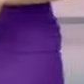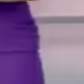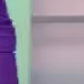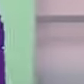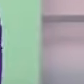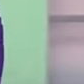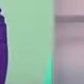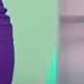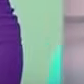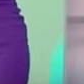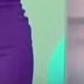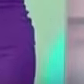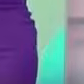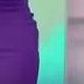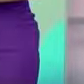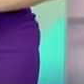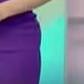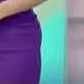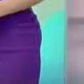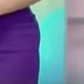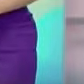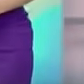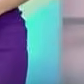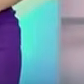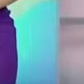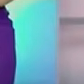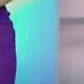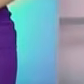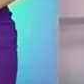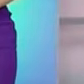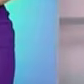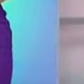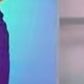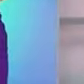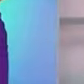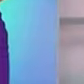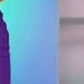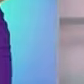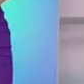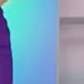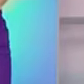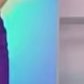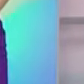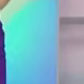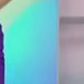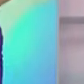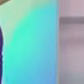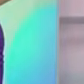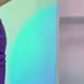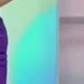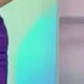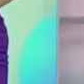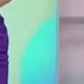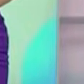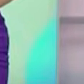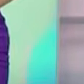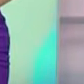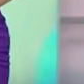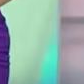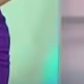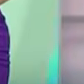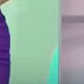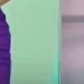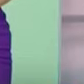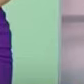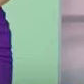Me voy. Bueno, todas las noches aprendemos algo nuevo junto a Jane. Gracias por darnos esta nota. Mañana. Conociendo un poco más de los chutes. Mañana